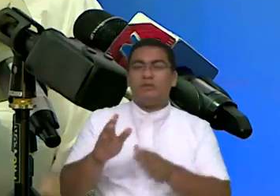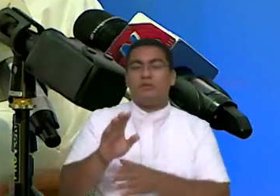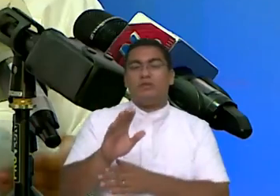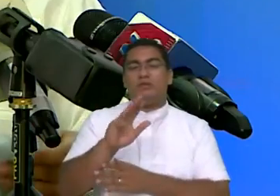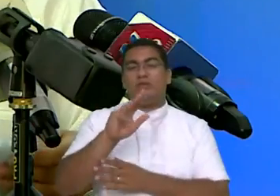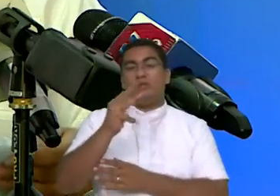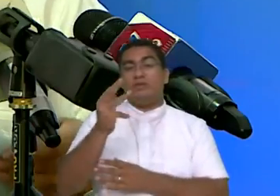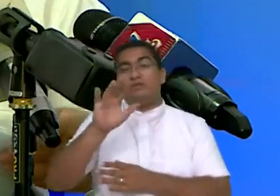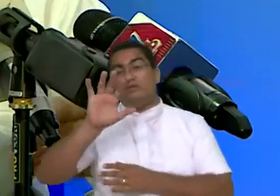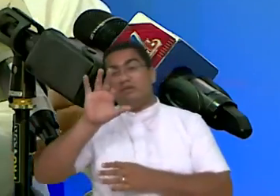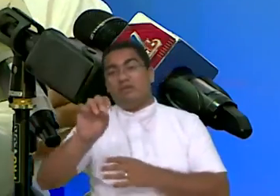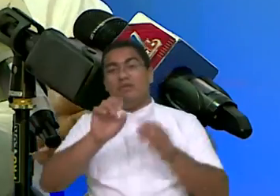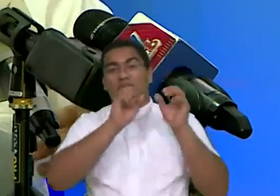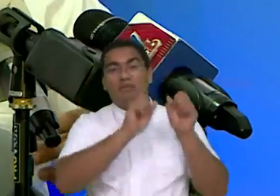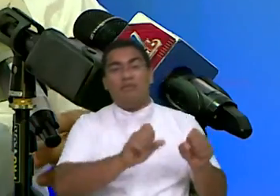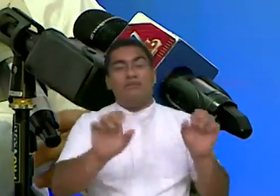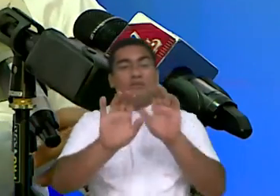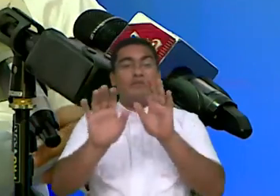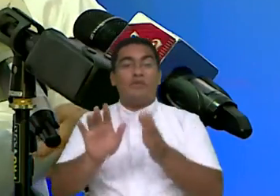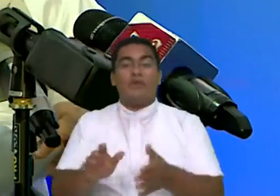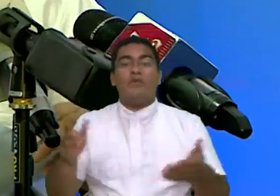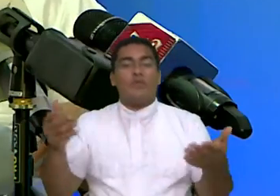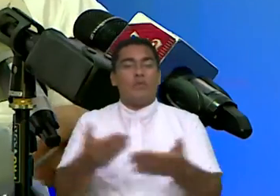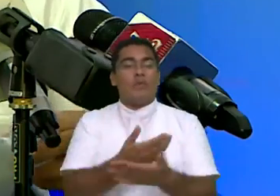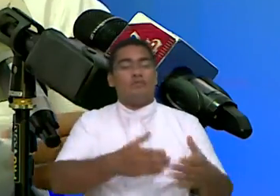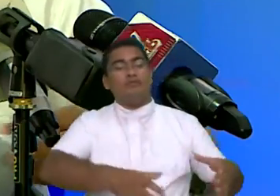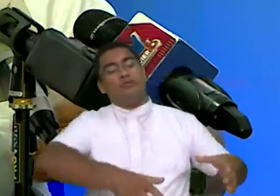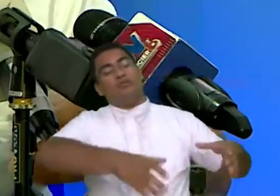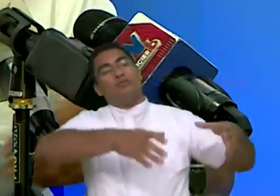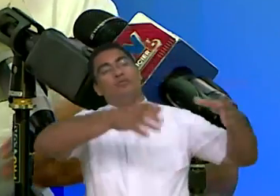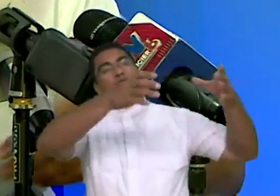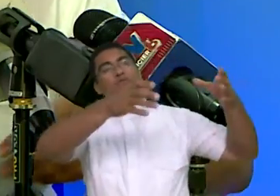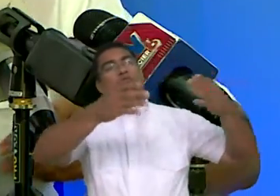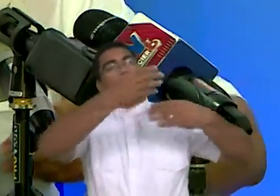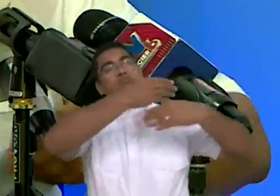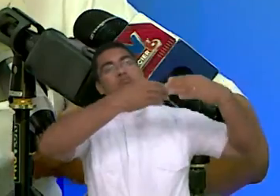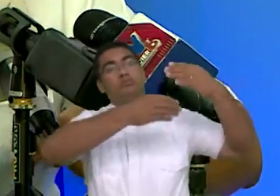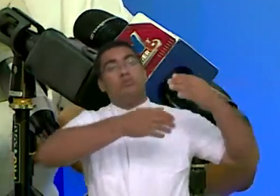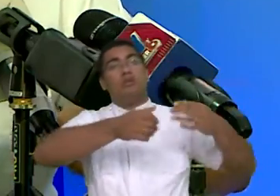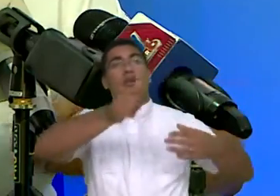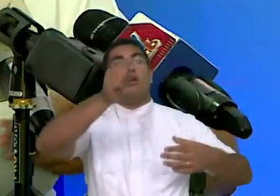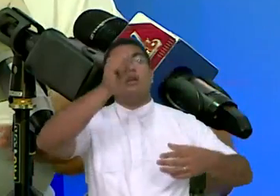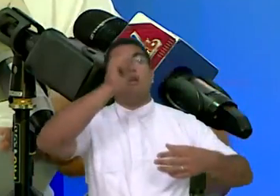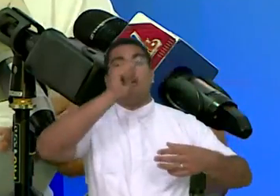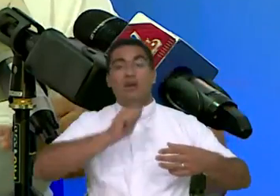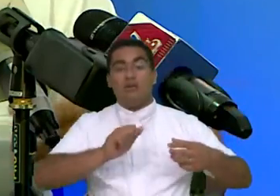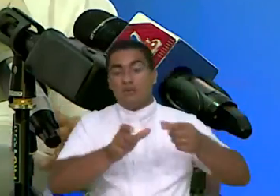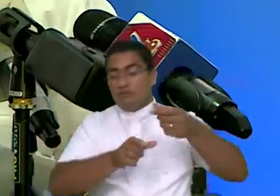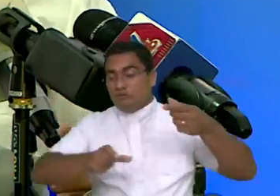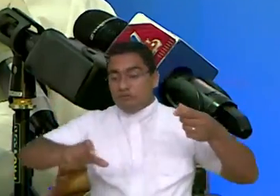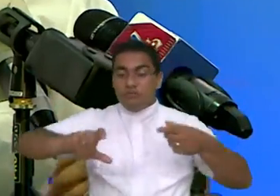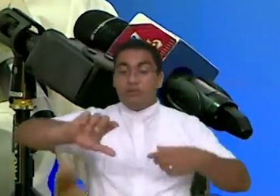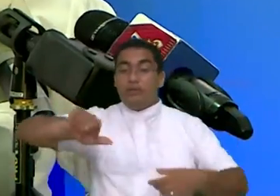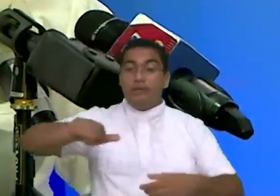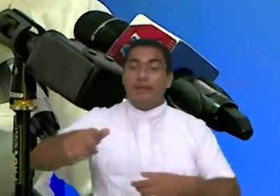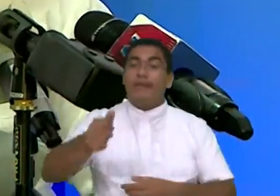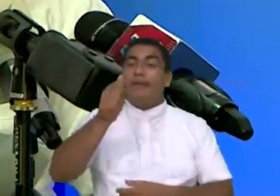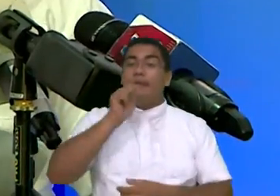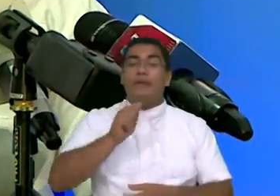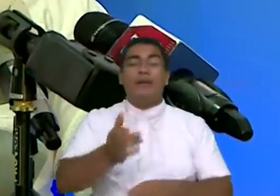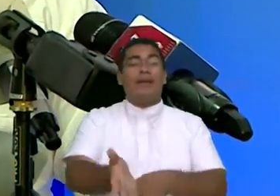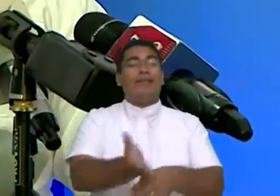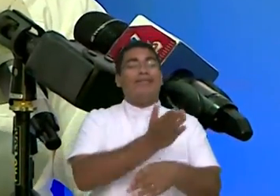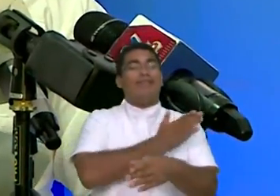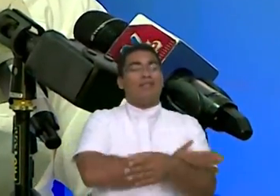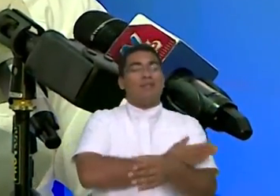hemos desarrollado la incorporación de este pozo, rehabilitando toda la infraestructura. Estas familias antes recibían agua